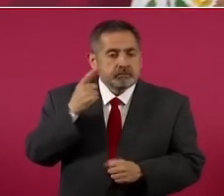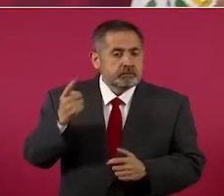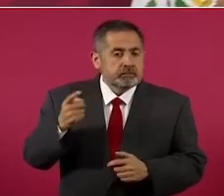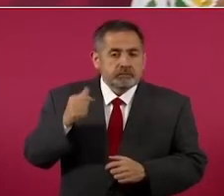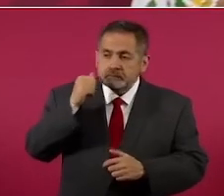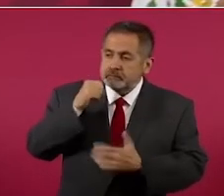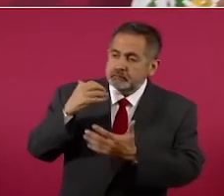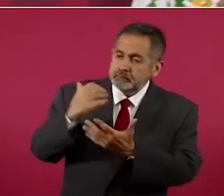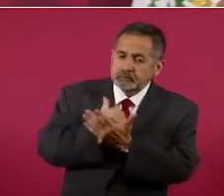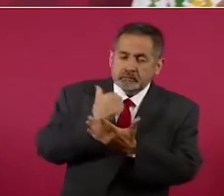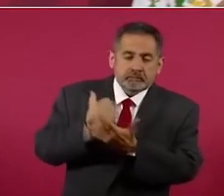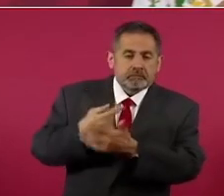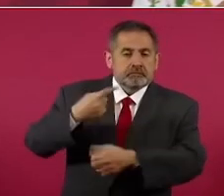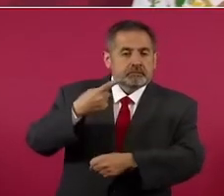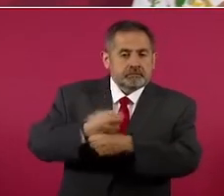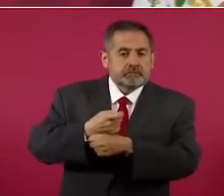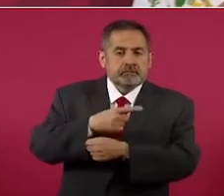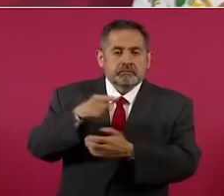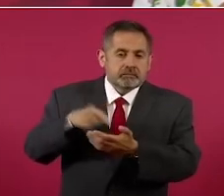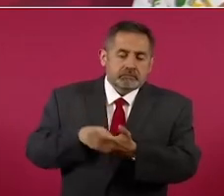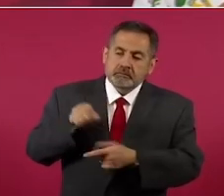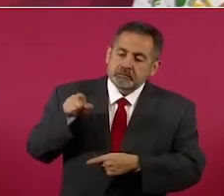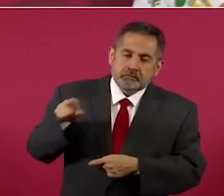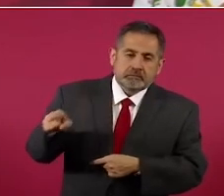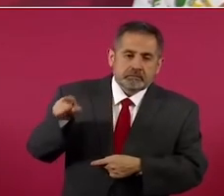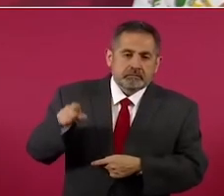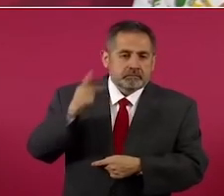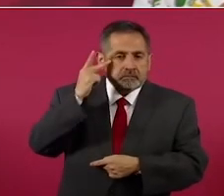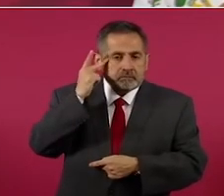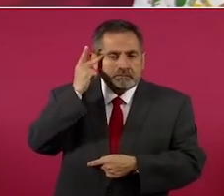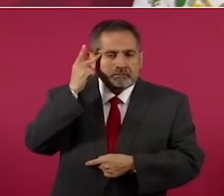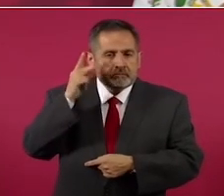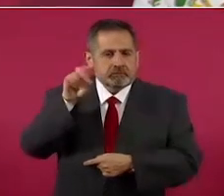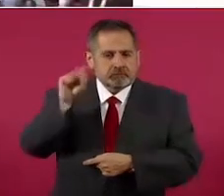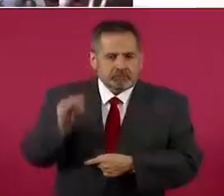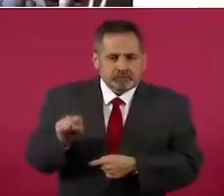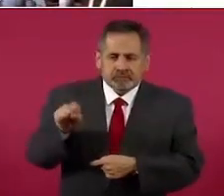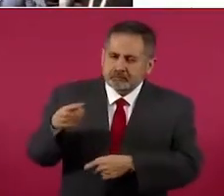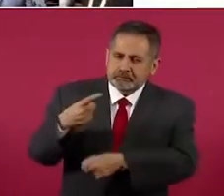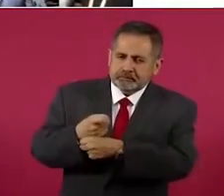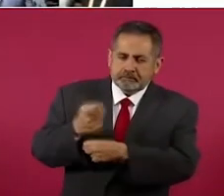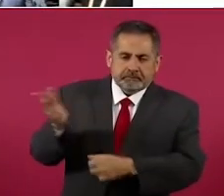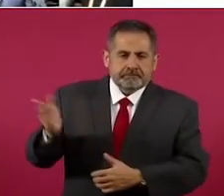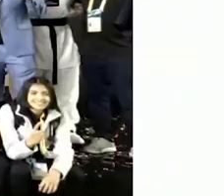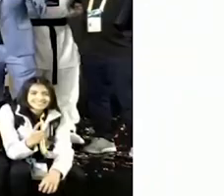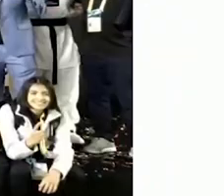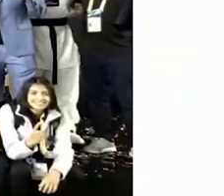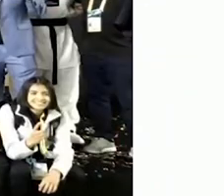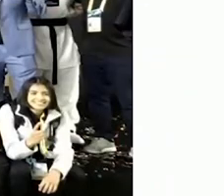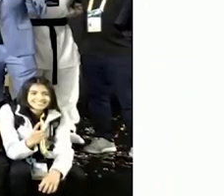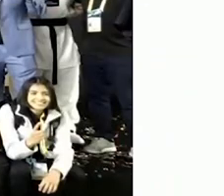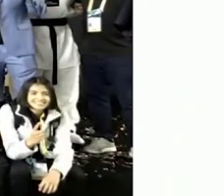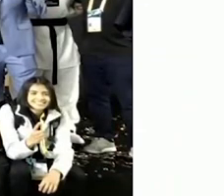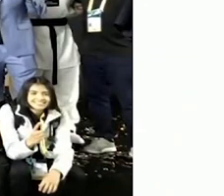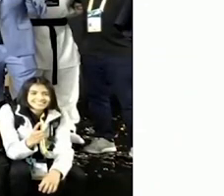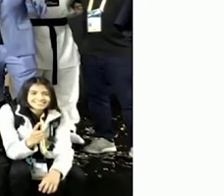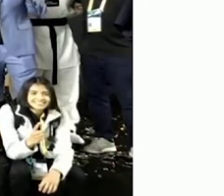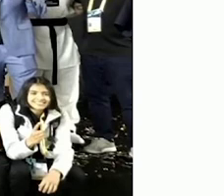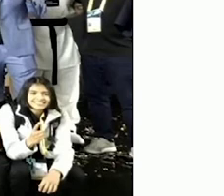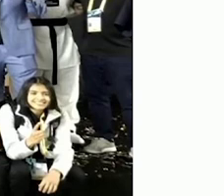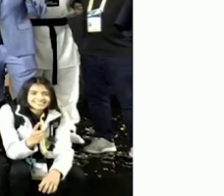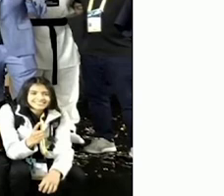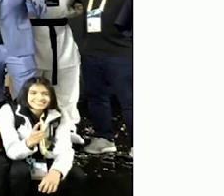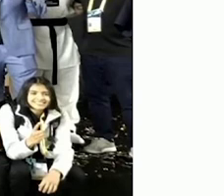estaba en primer lugar Corea del Sur y ahora los mexicanos